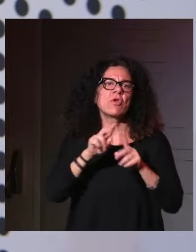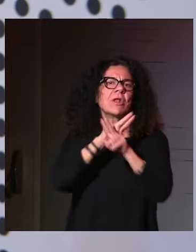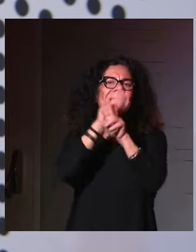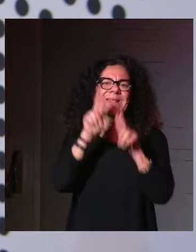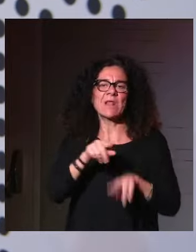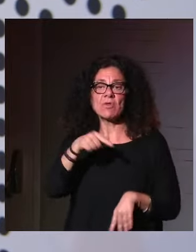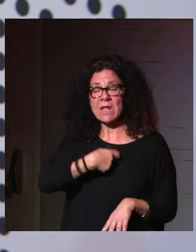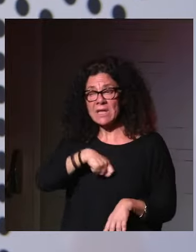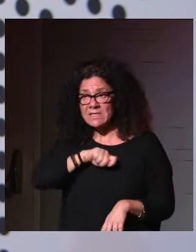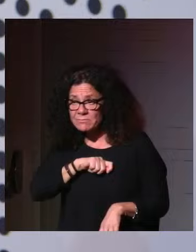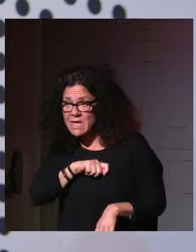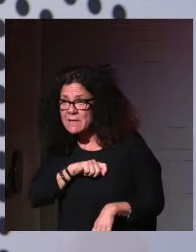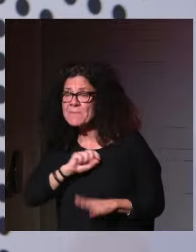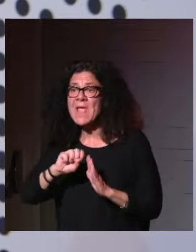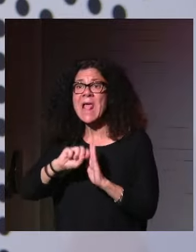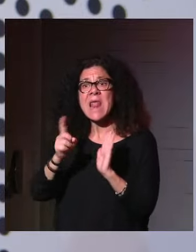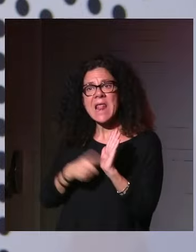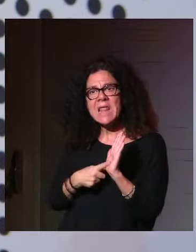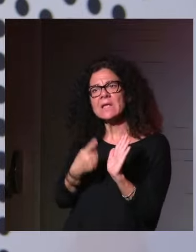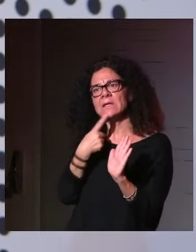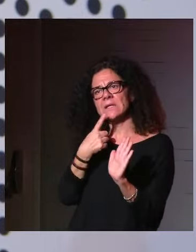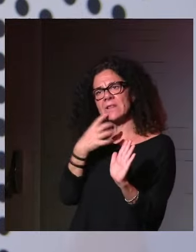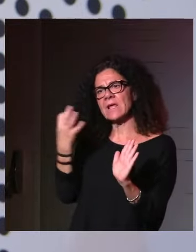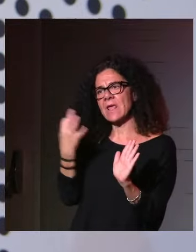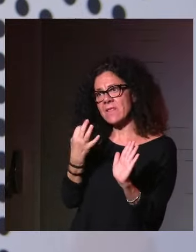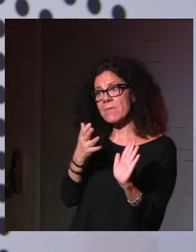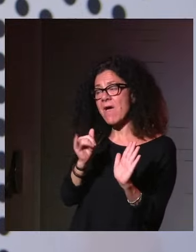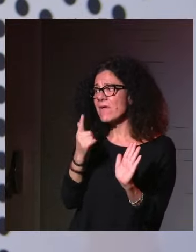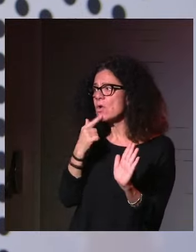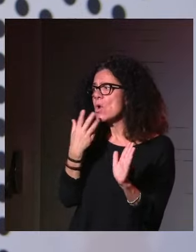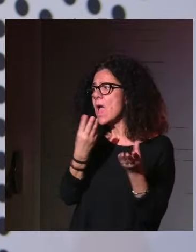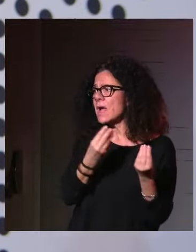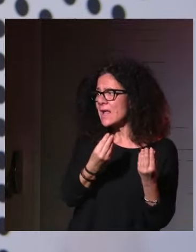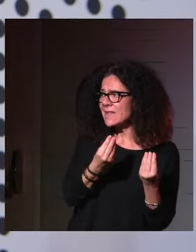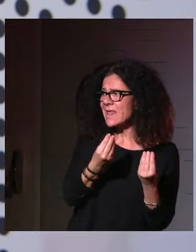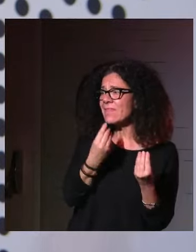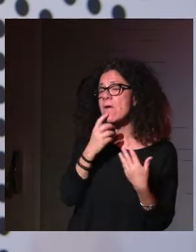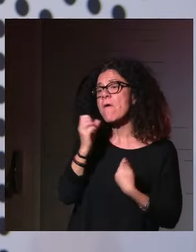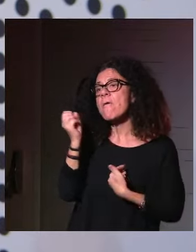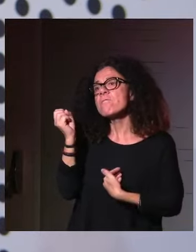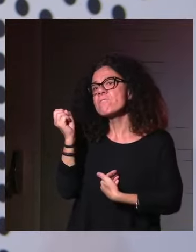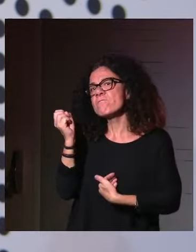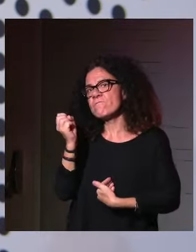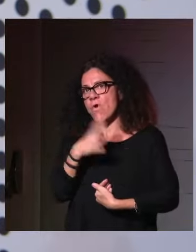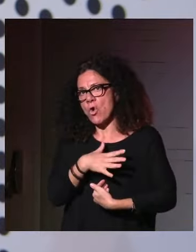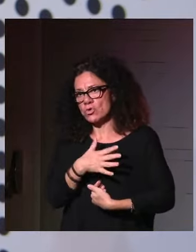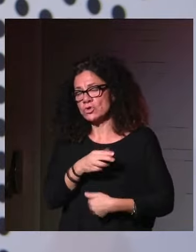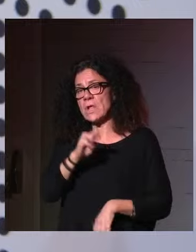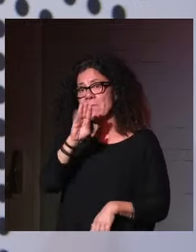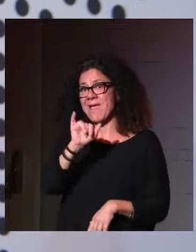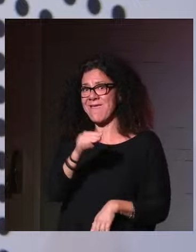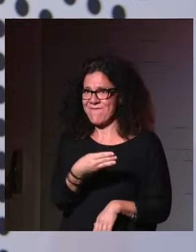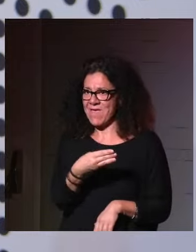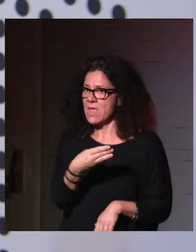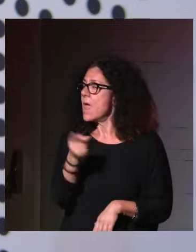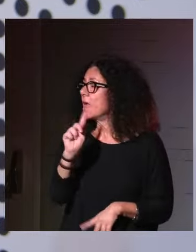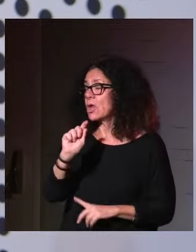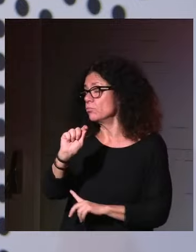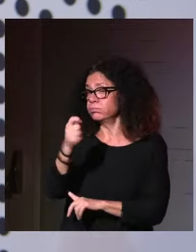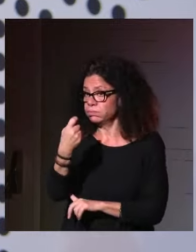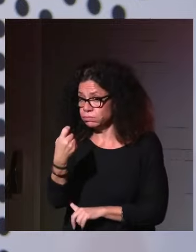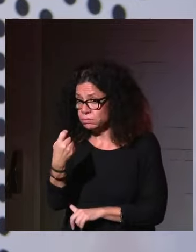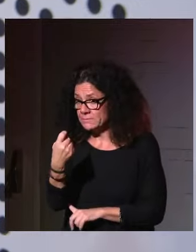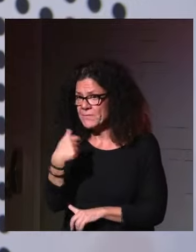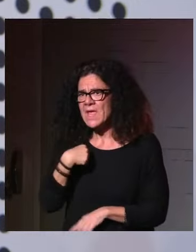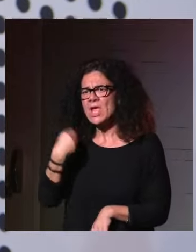en España la ley indica que tiene que haber una cantidad de fondos del pbi que no se llega a cumplir